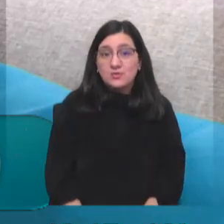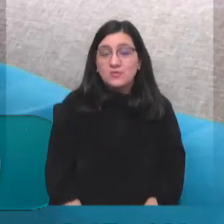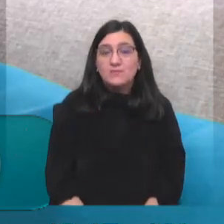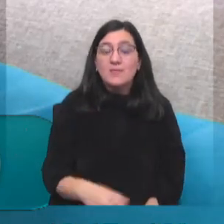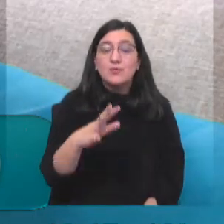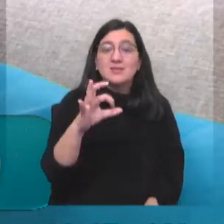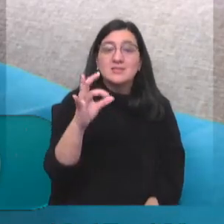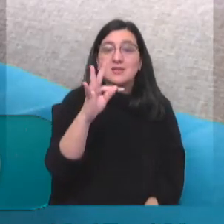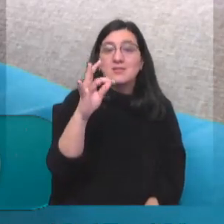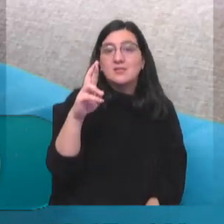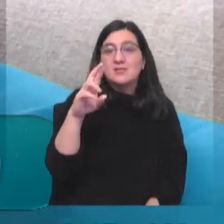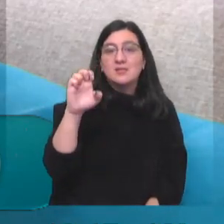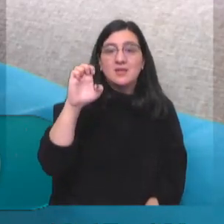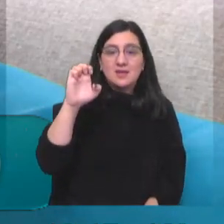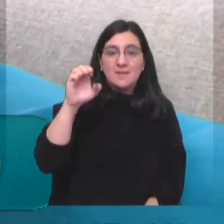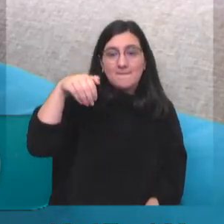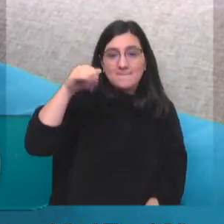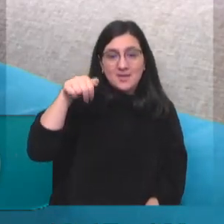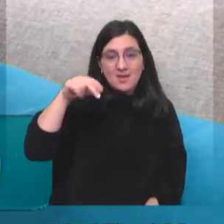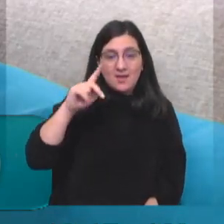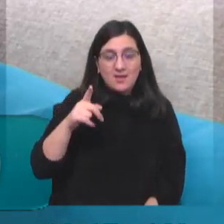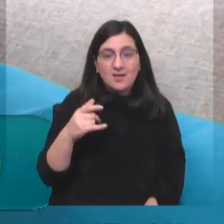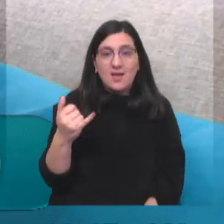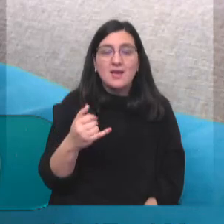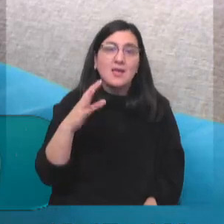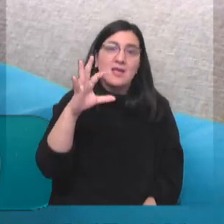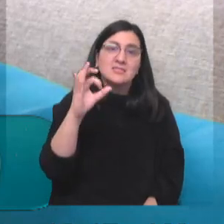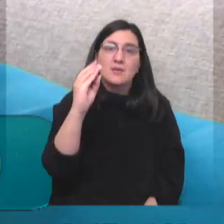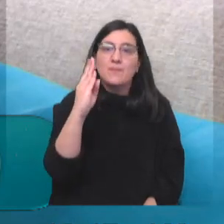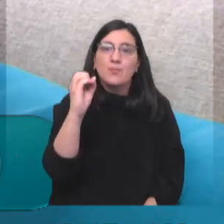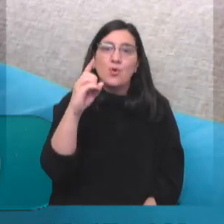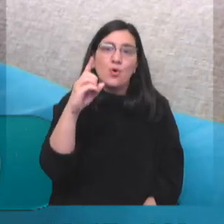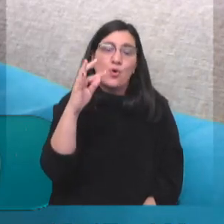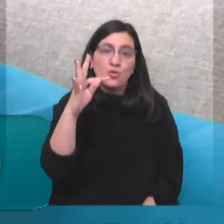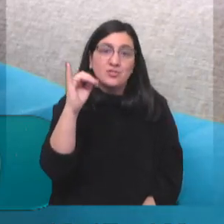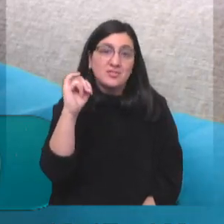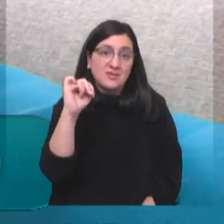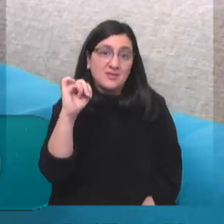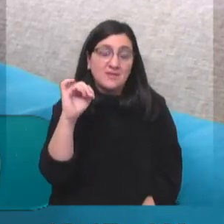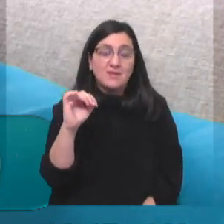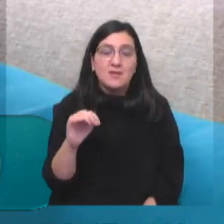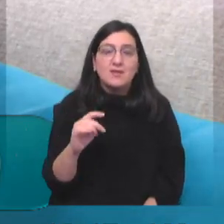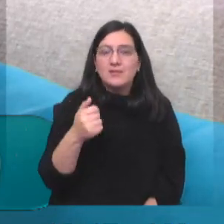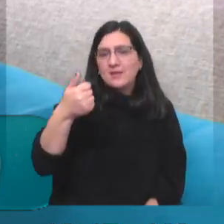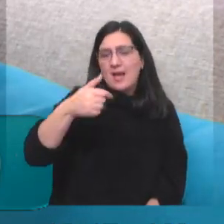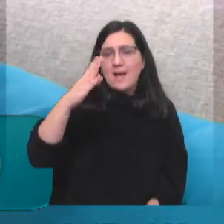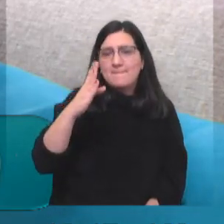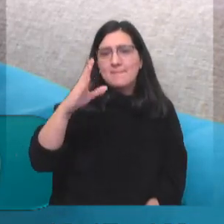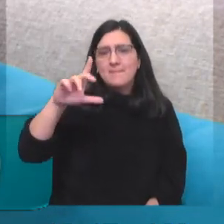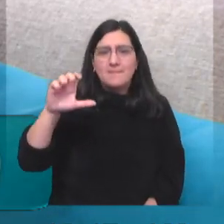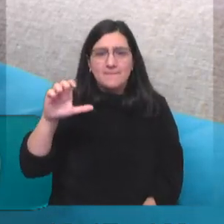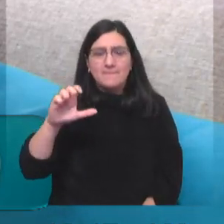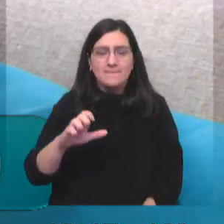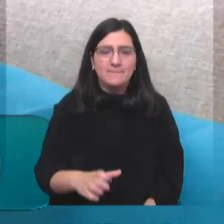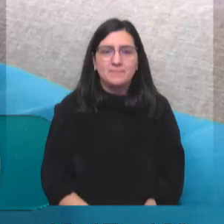de streaming, que hay varias. Está Spotify, está Google Podcast, está Apple Podcast. Ah, mirá,